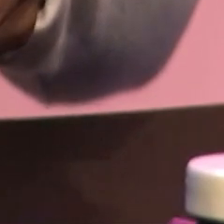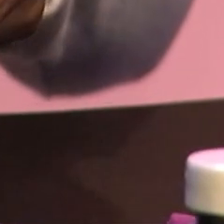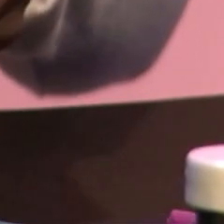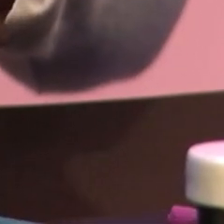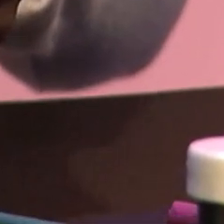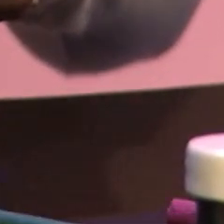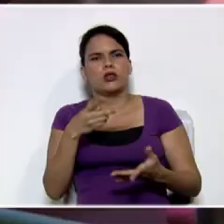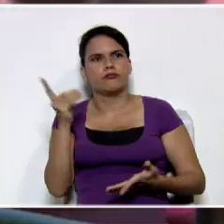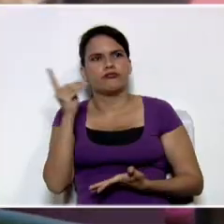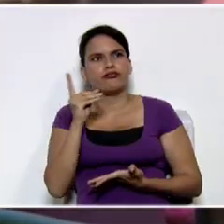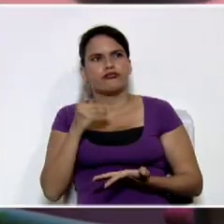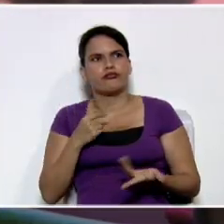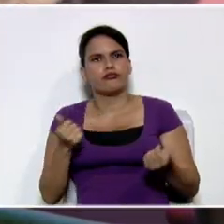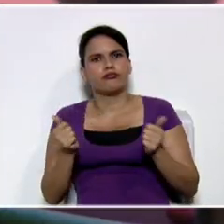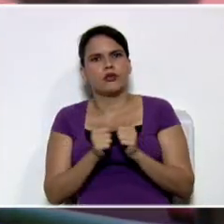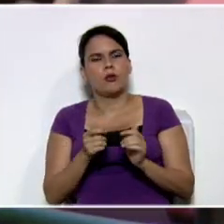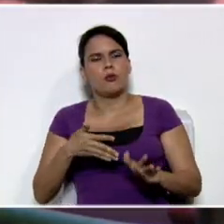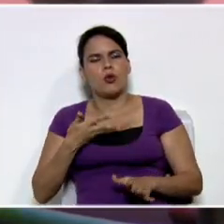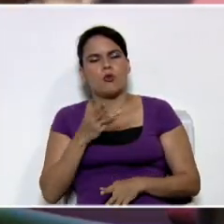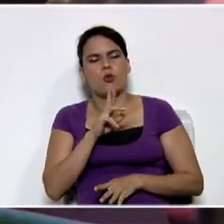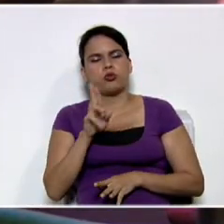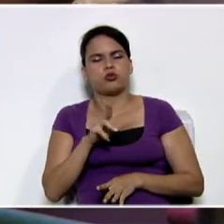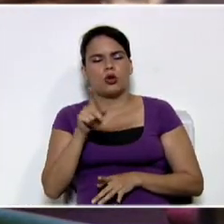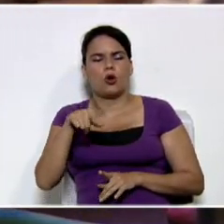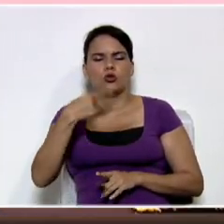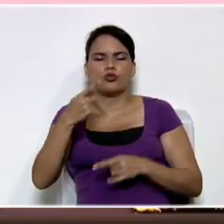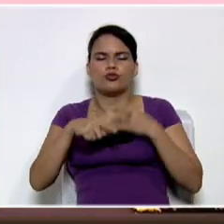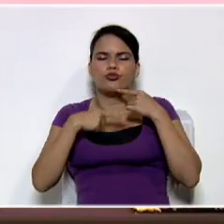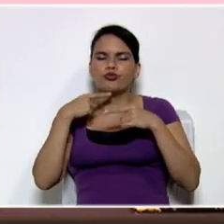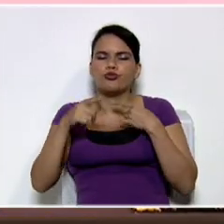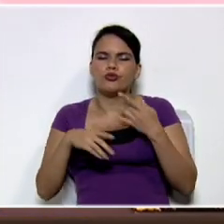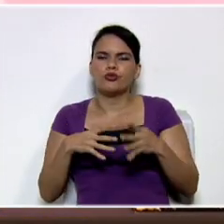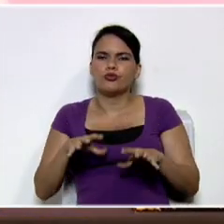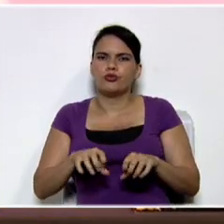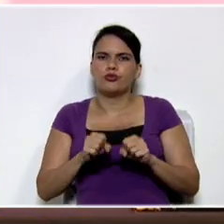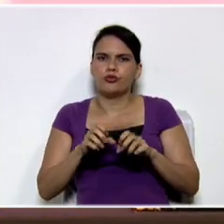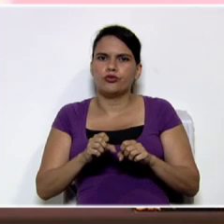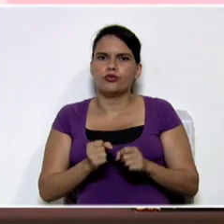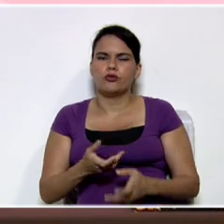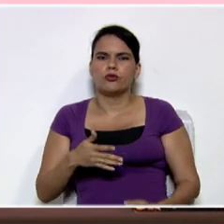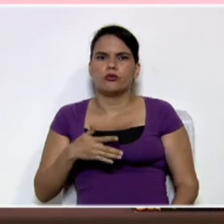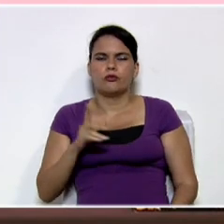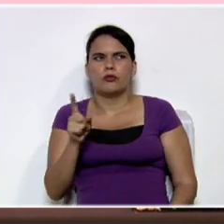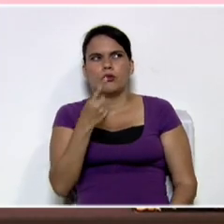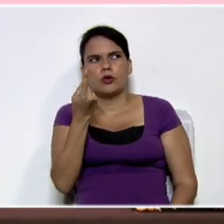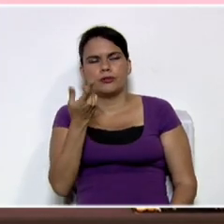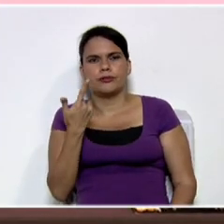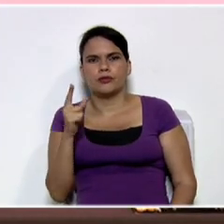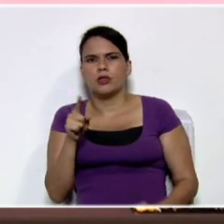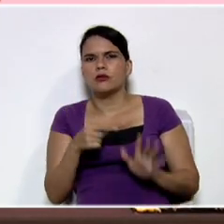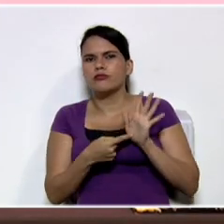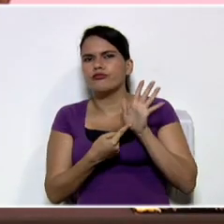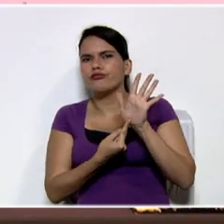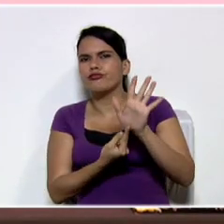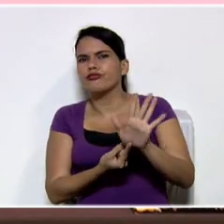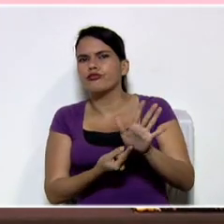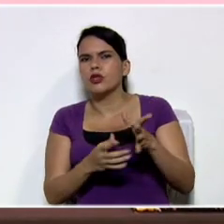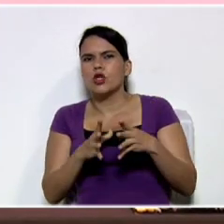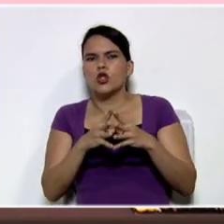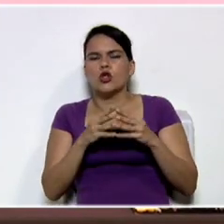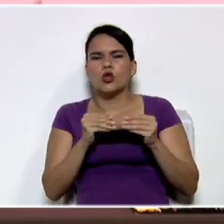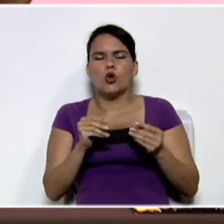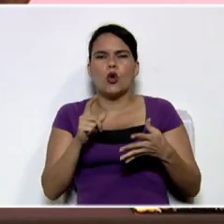utilizar otro color de plastilina. En primer lugar, vamos entonces a señalar todos